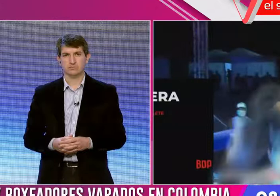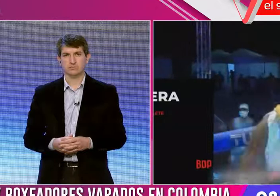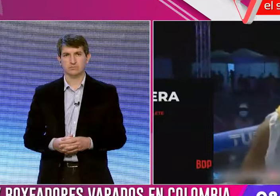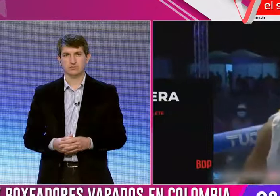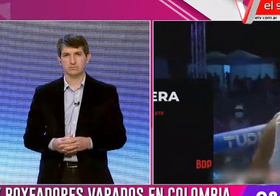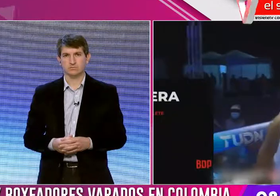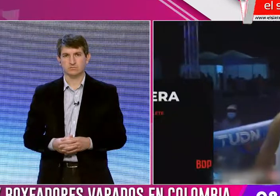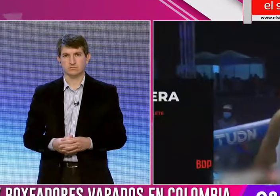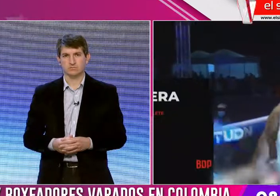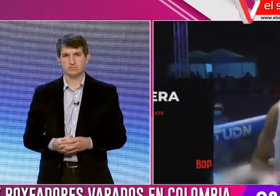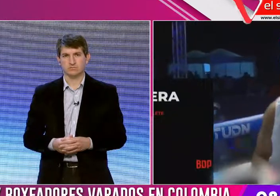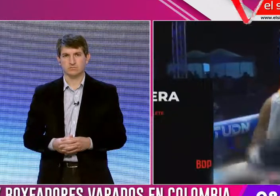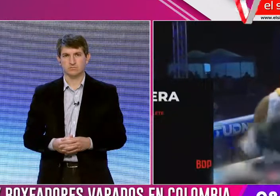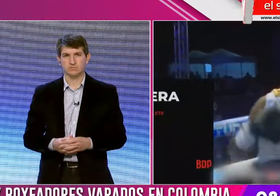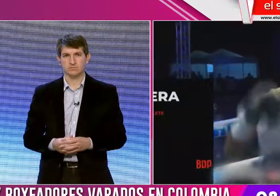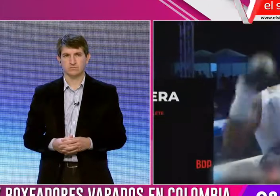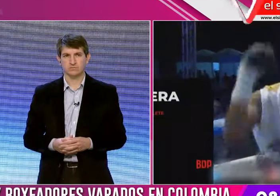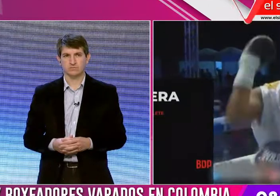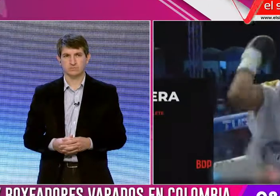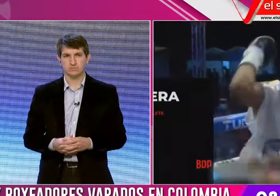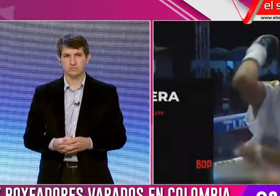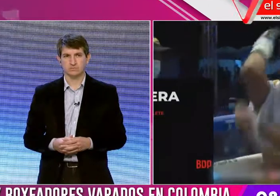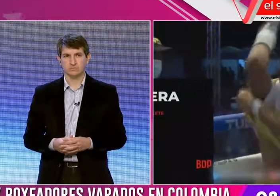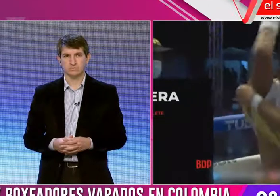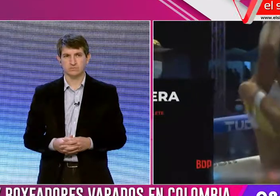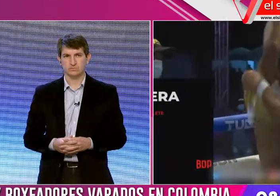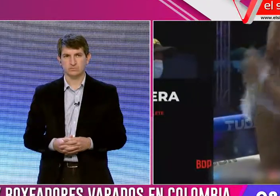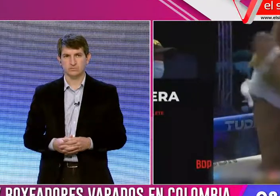Argentina. Bueno, con Kevin, con Armando Andrada, con